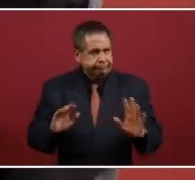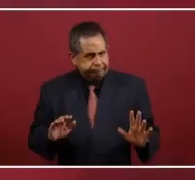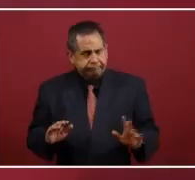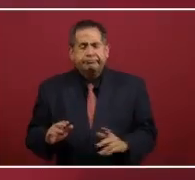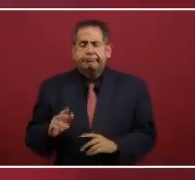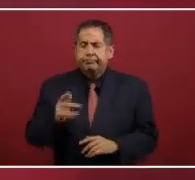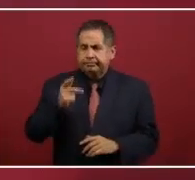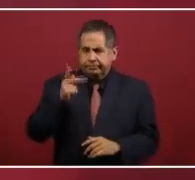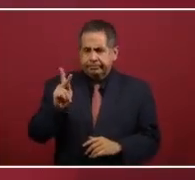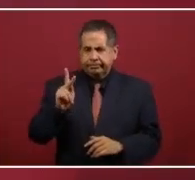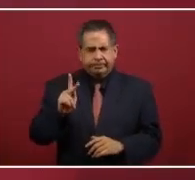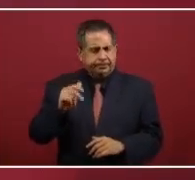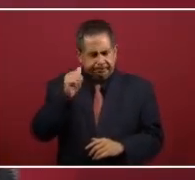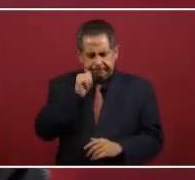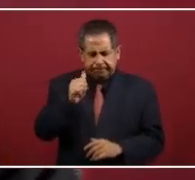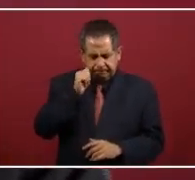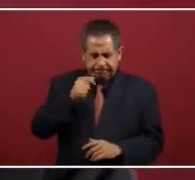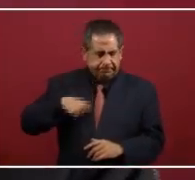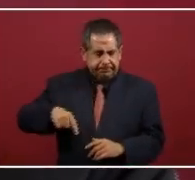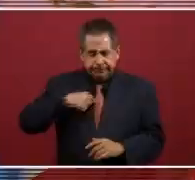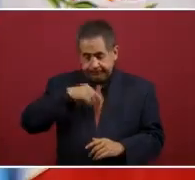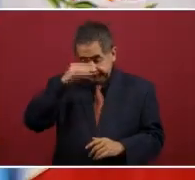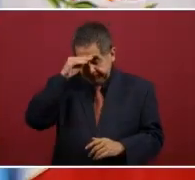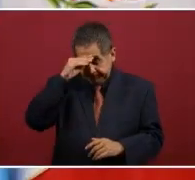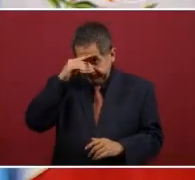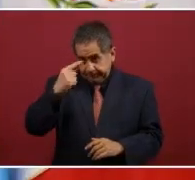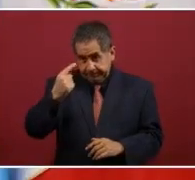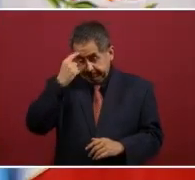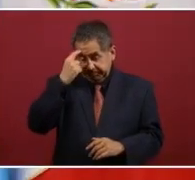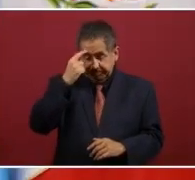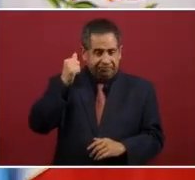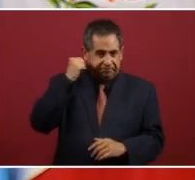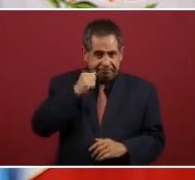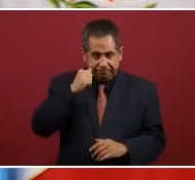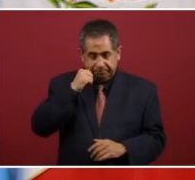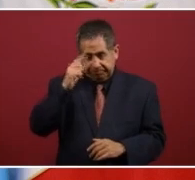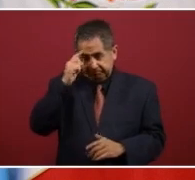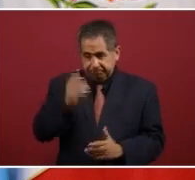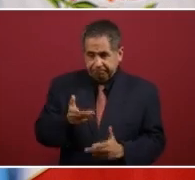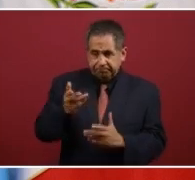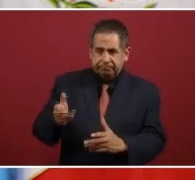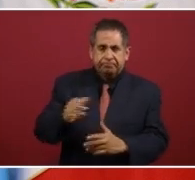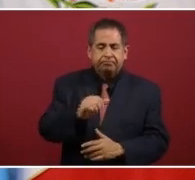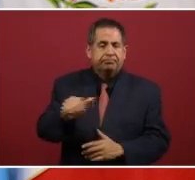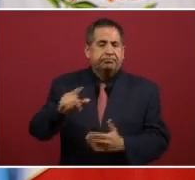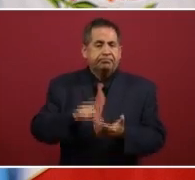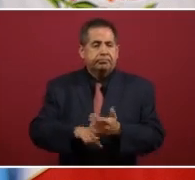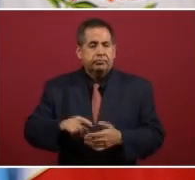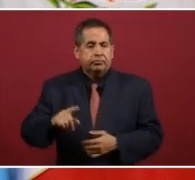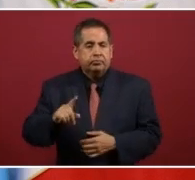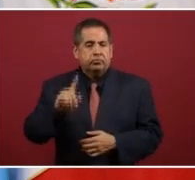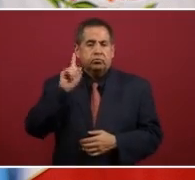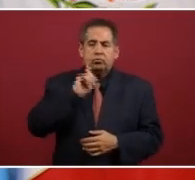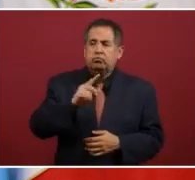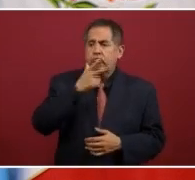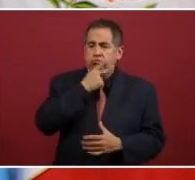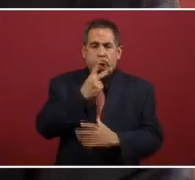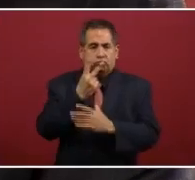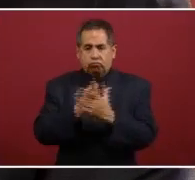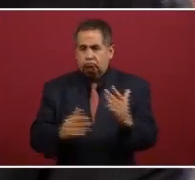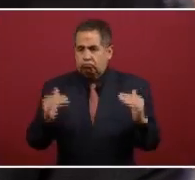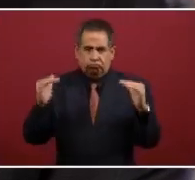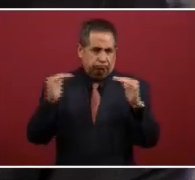pero siempre se toma en cuenta la paridad de